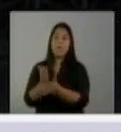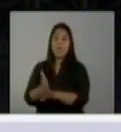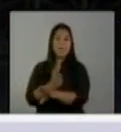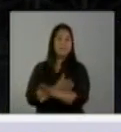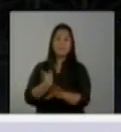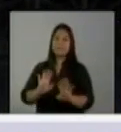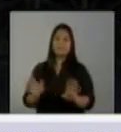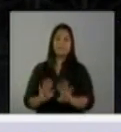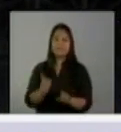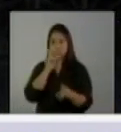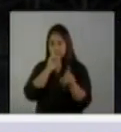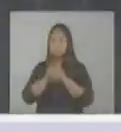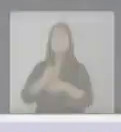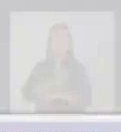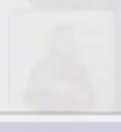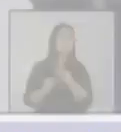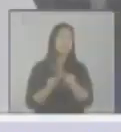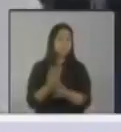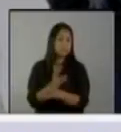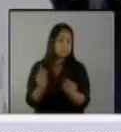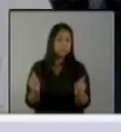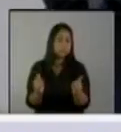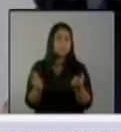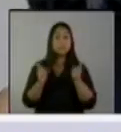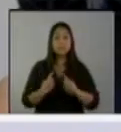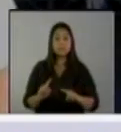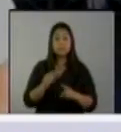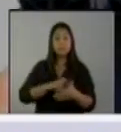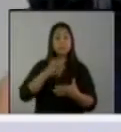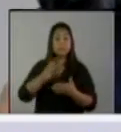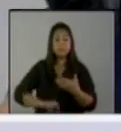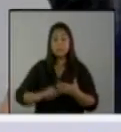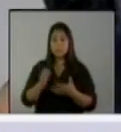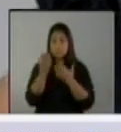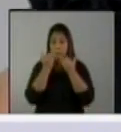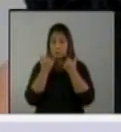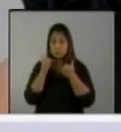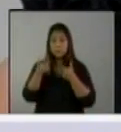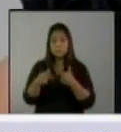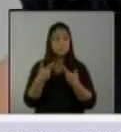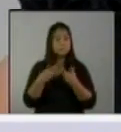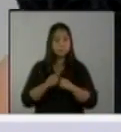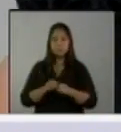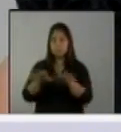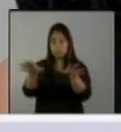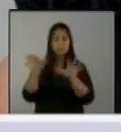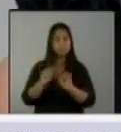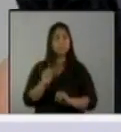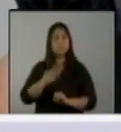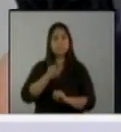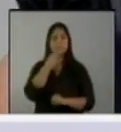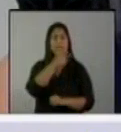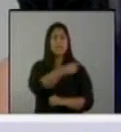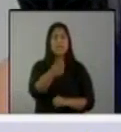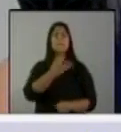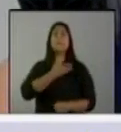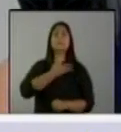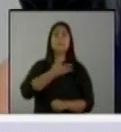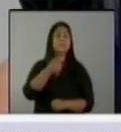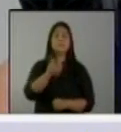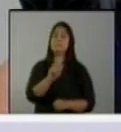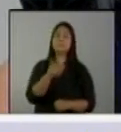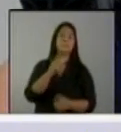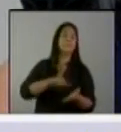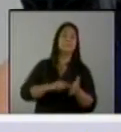alimentos que provengan de la agricultura familiar. Pero el programa de alimentación de nuestros niños y niñas está llegando. Y quien diga que no está llegando está falseando